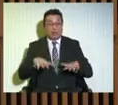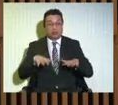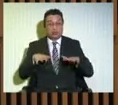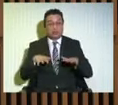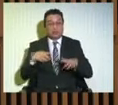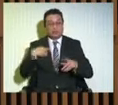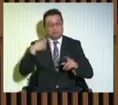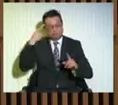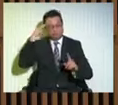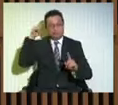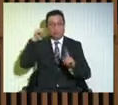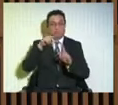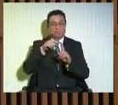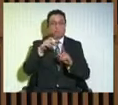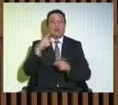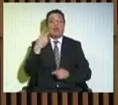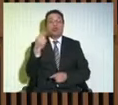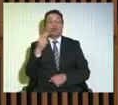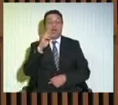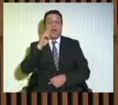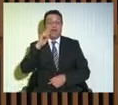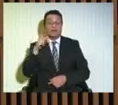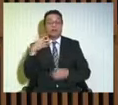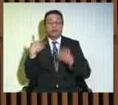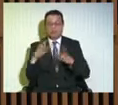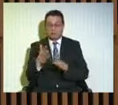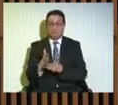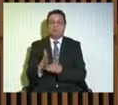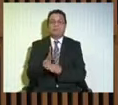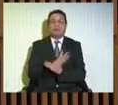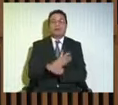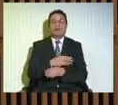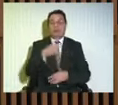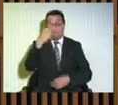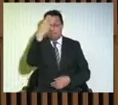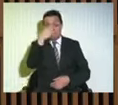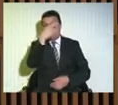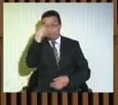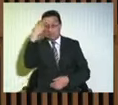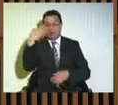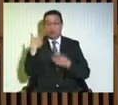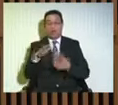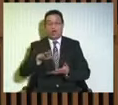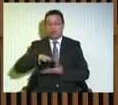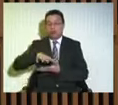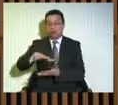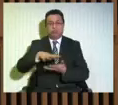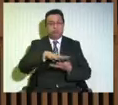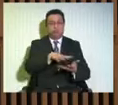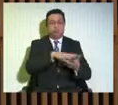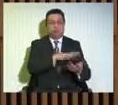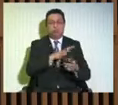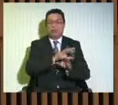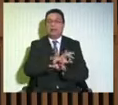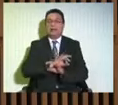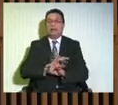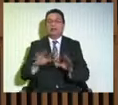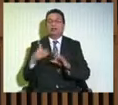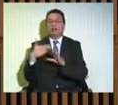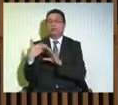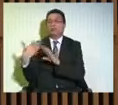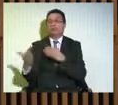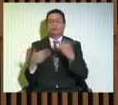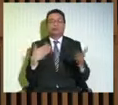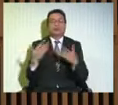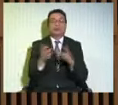nos pusimos la meta el 12 de abril y superamos la meta, y durante marzo todos los útiles escolares ya estaban distribuidos